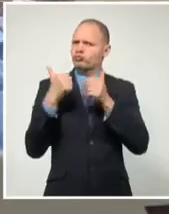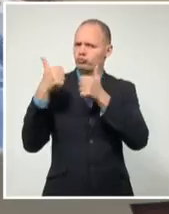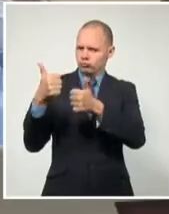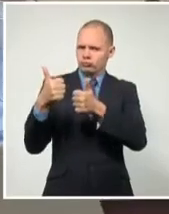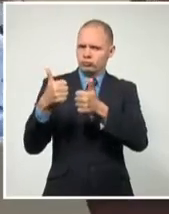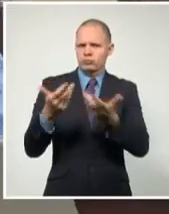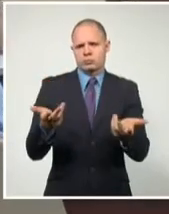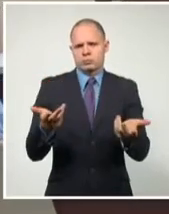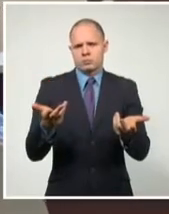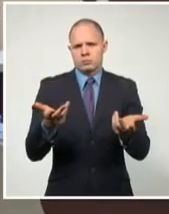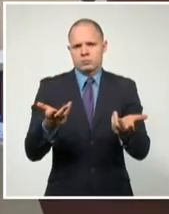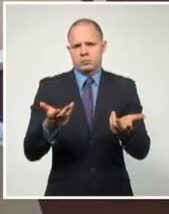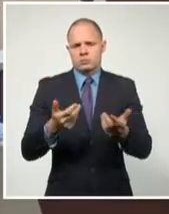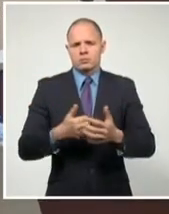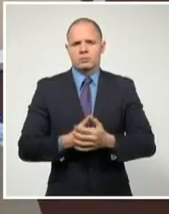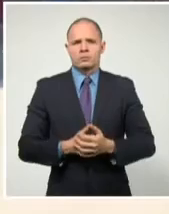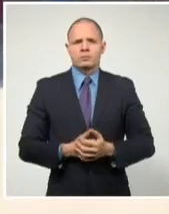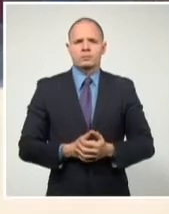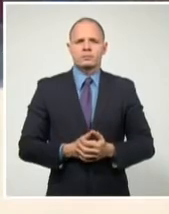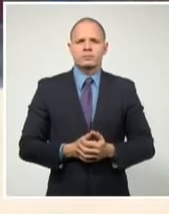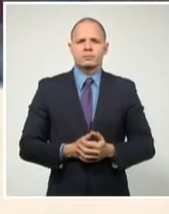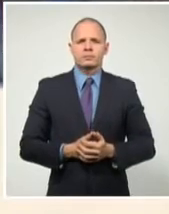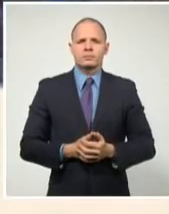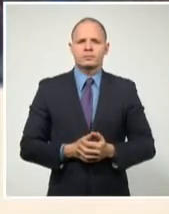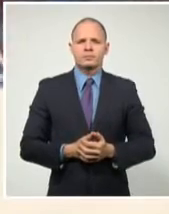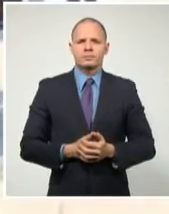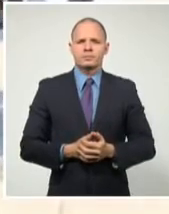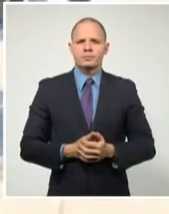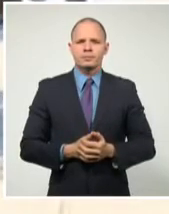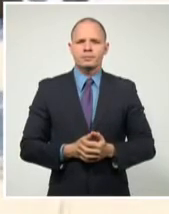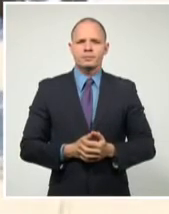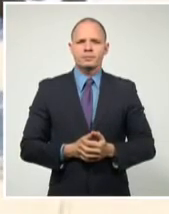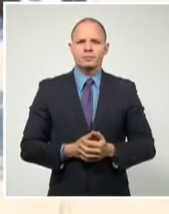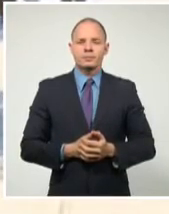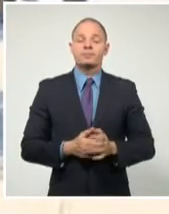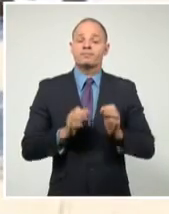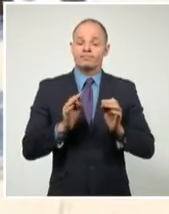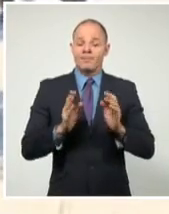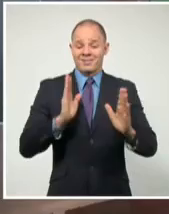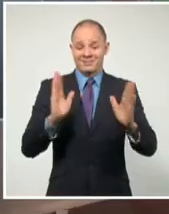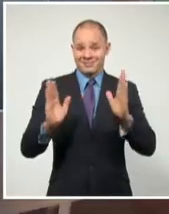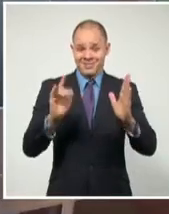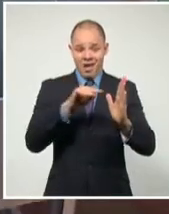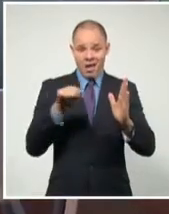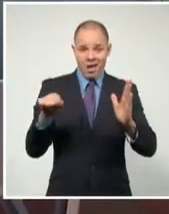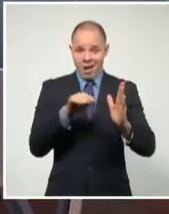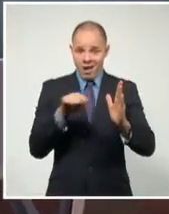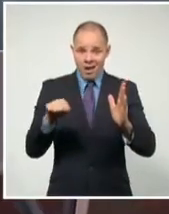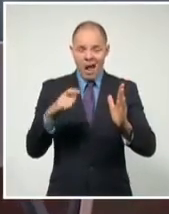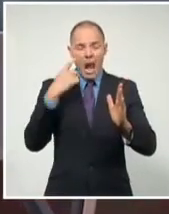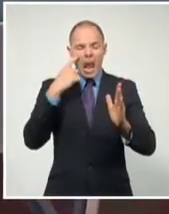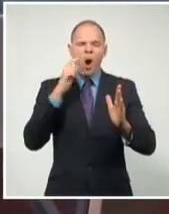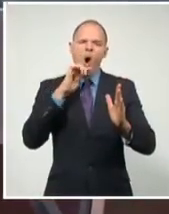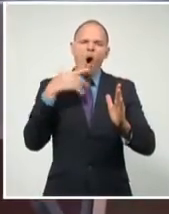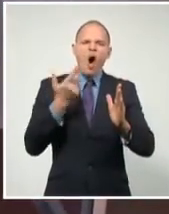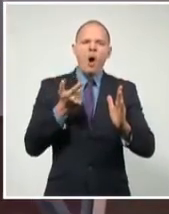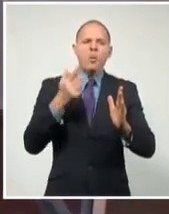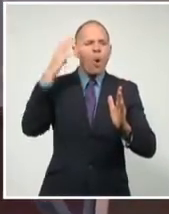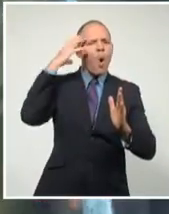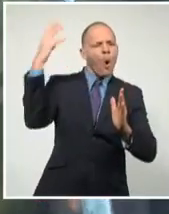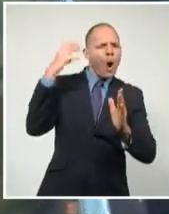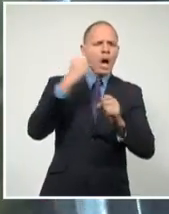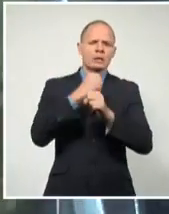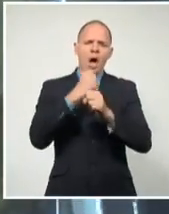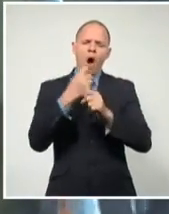de nuestro país para hacerlo. Esta nueva etapa permitirá perfeccionar el trabajo de gobierno y trabajar en el plan